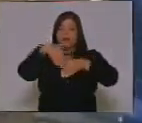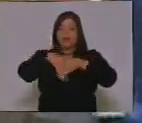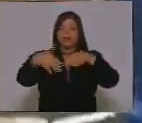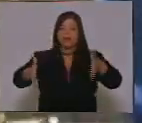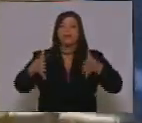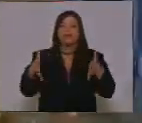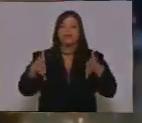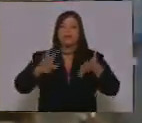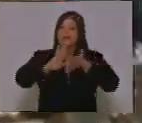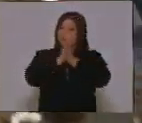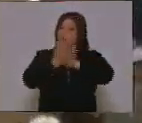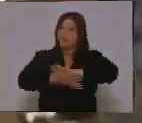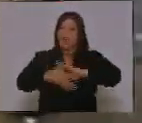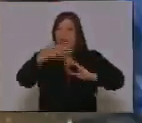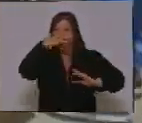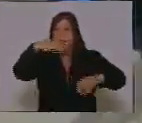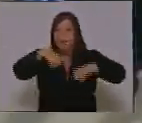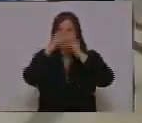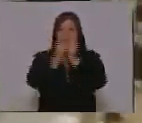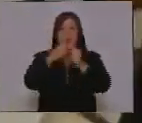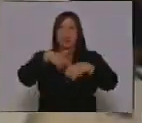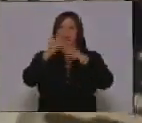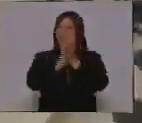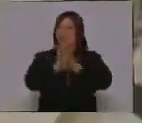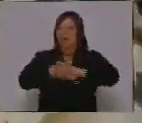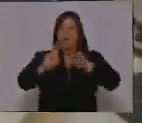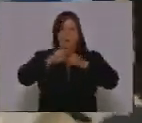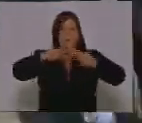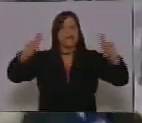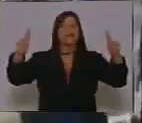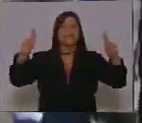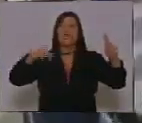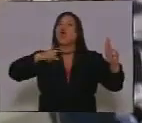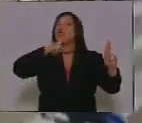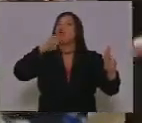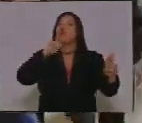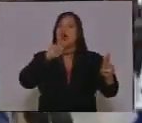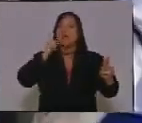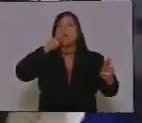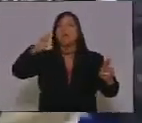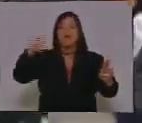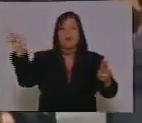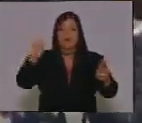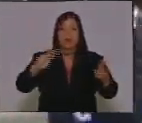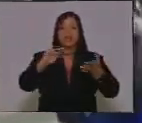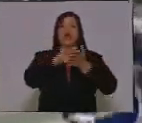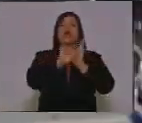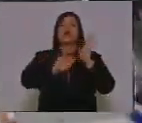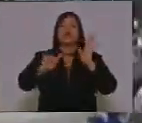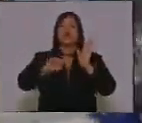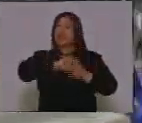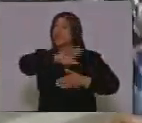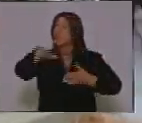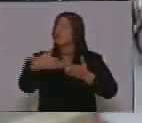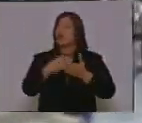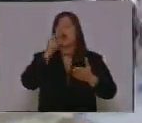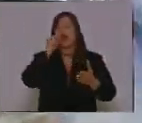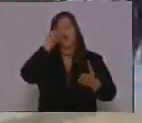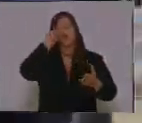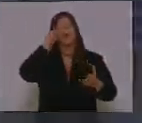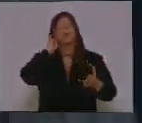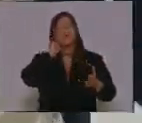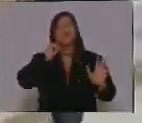ustedes acabaron con las guarimbas en Venezuela. Y yo, en nombre del pueblo de Miranda, de todas las mirandinas y